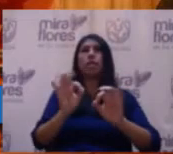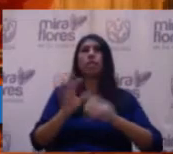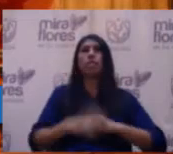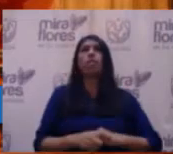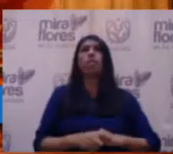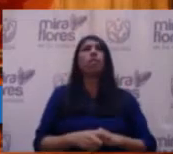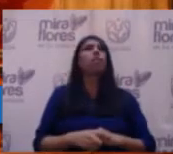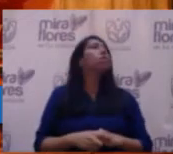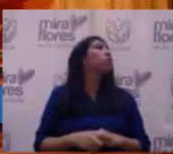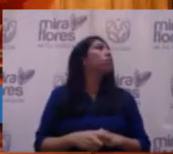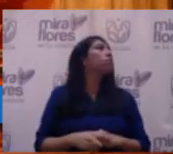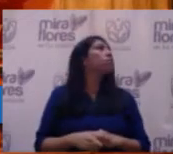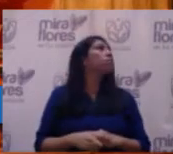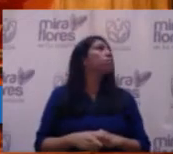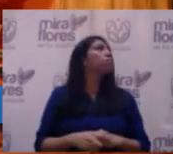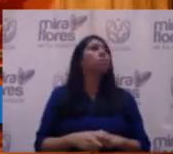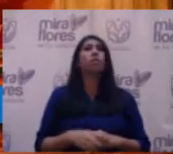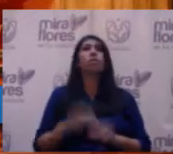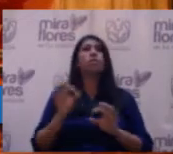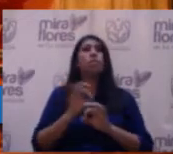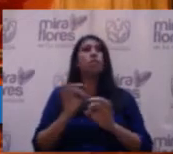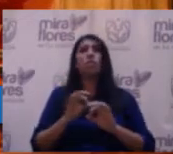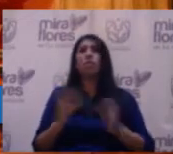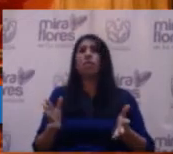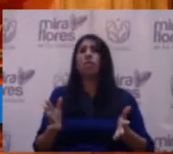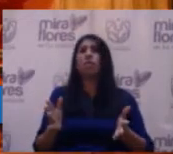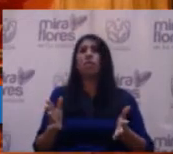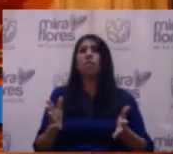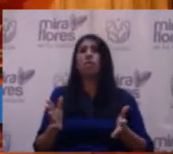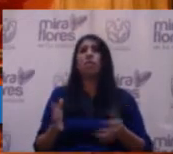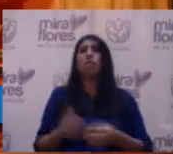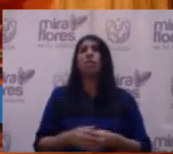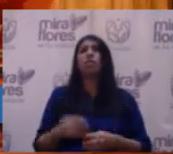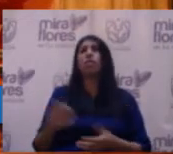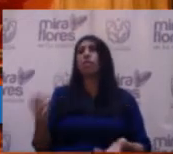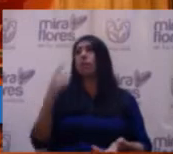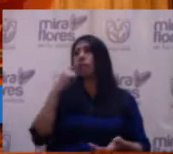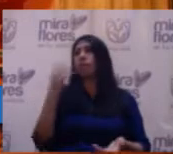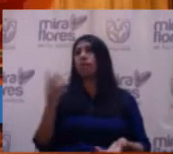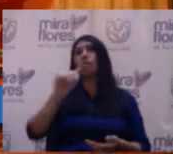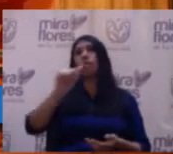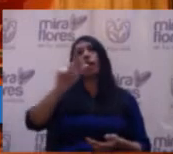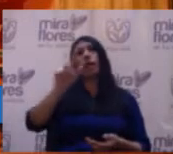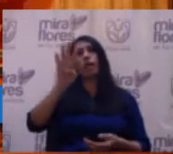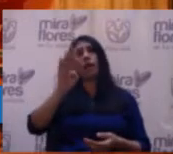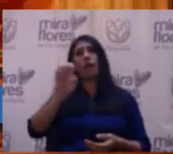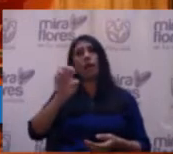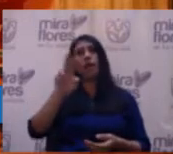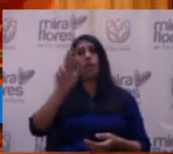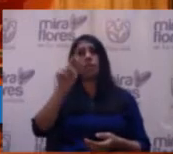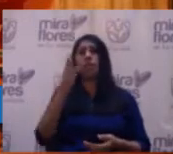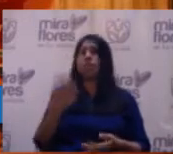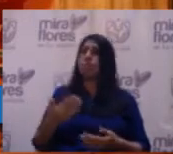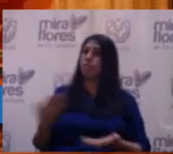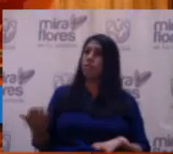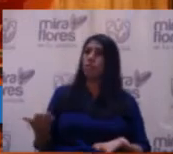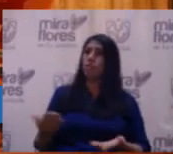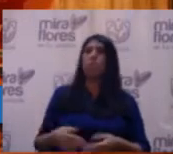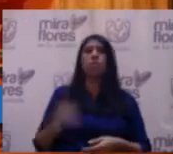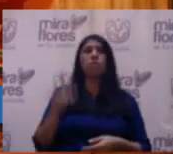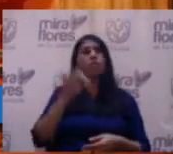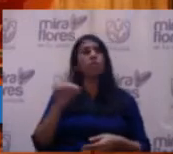Sin perjuicio de eso, sin perjuicio de eso, señor D'Albertis, por favor, sin perjuicio de eso, vamos a darle el uso de la